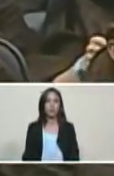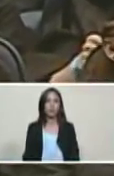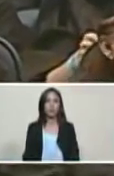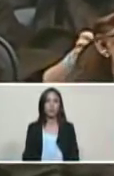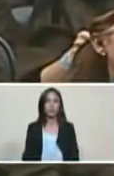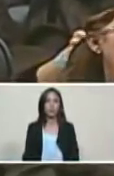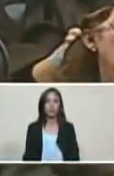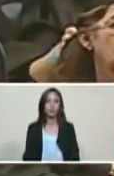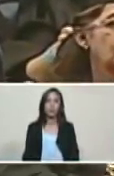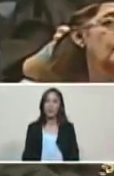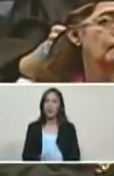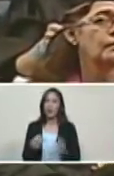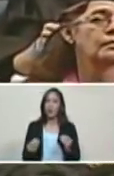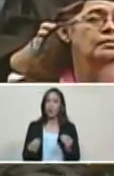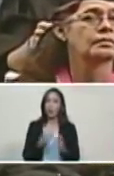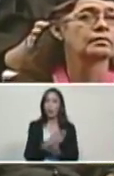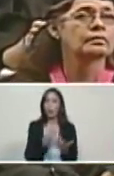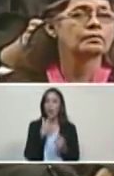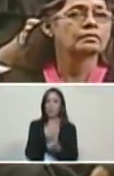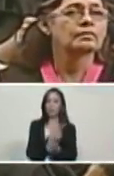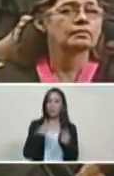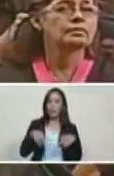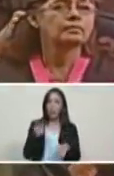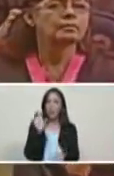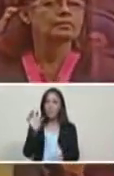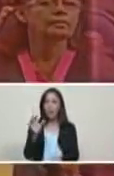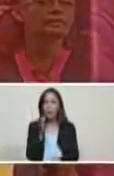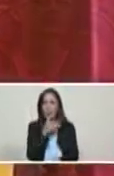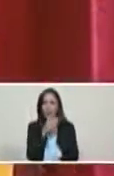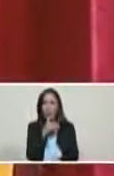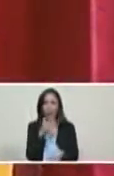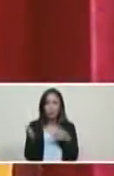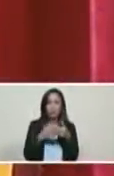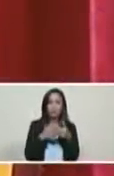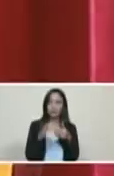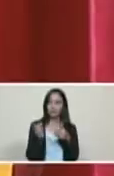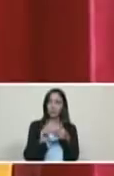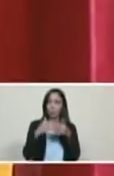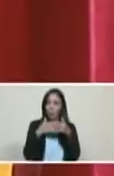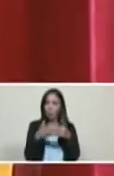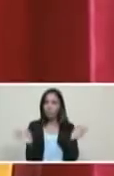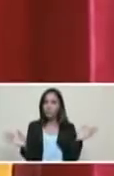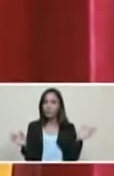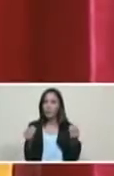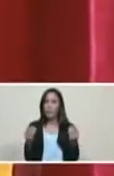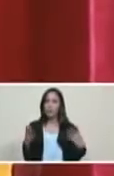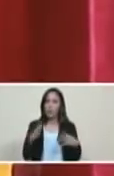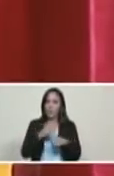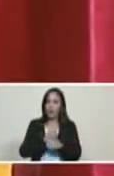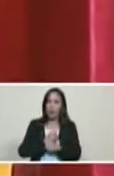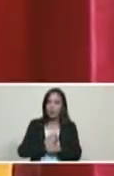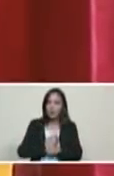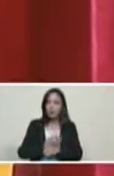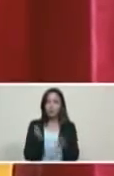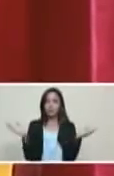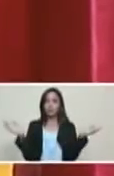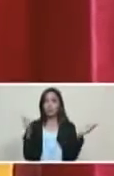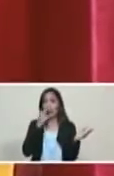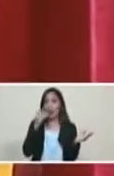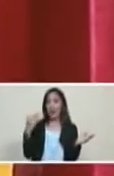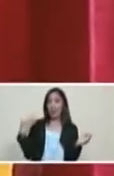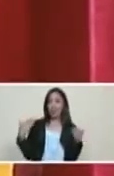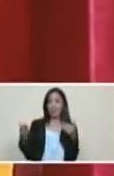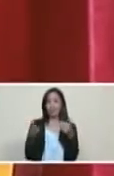Es innegable reconocer que en nuestro país se han abierto puertas que llenan de esperanza, que en otros tiempos